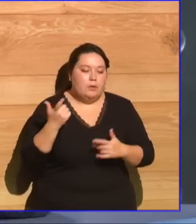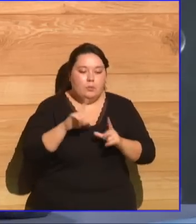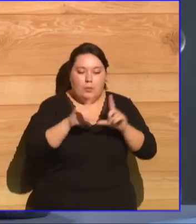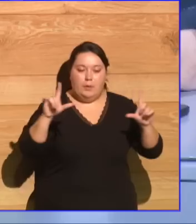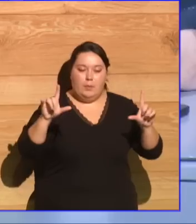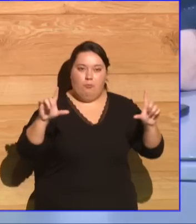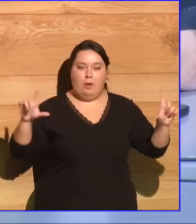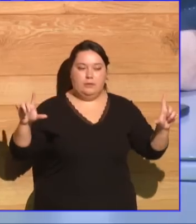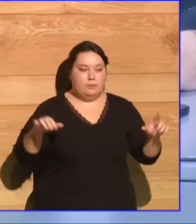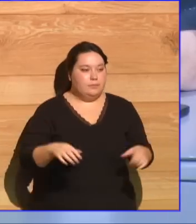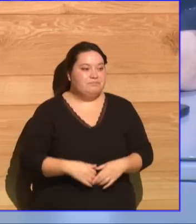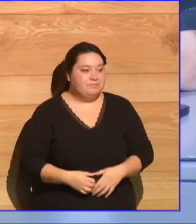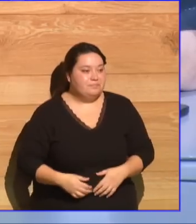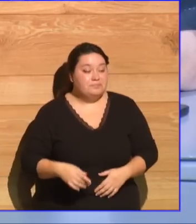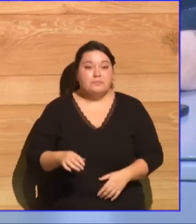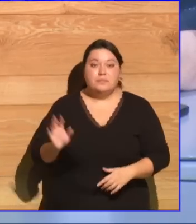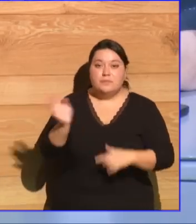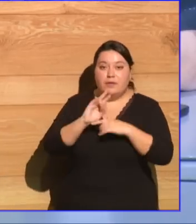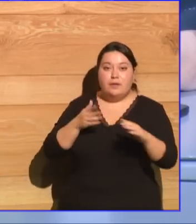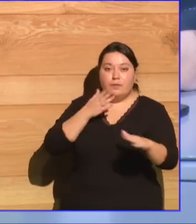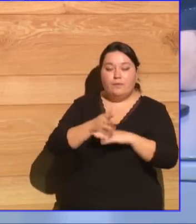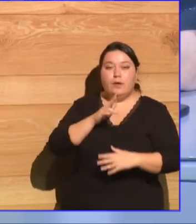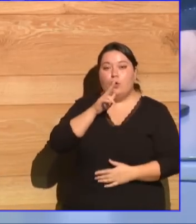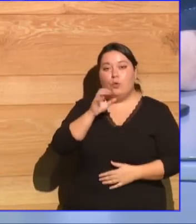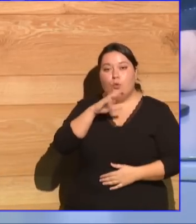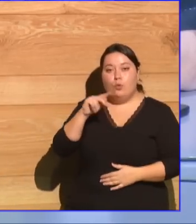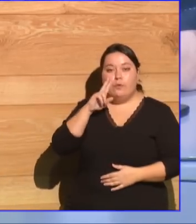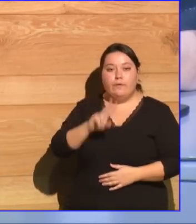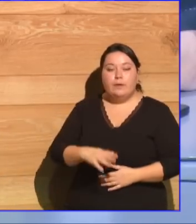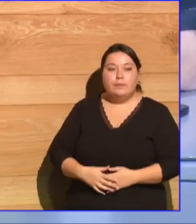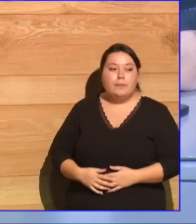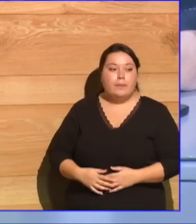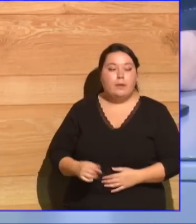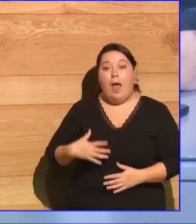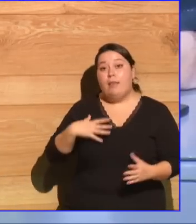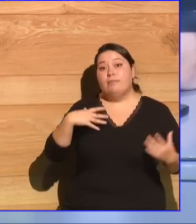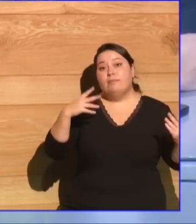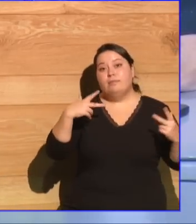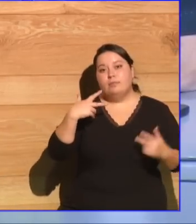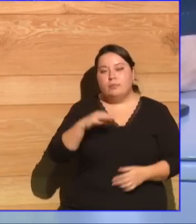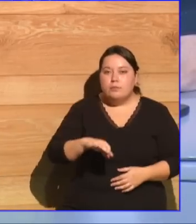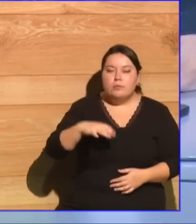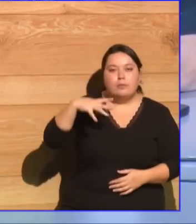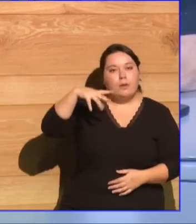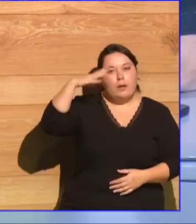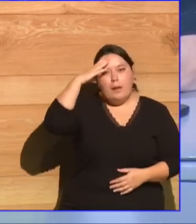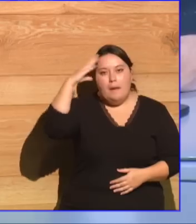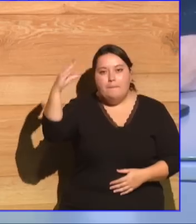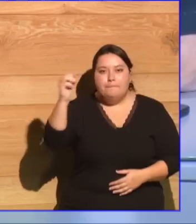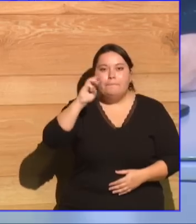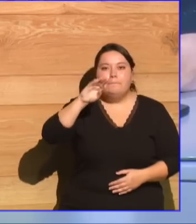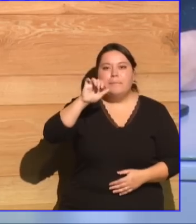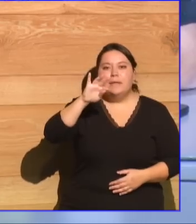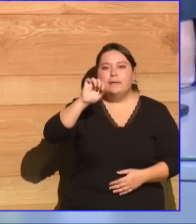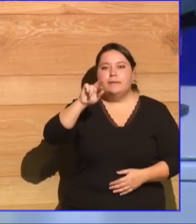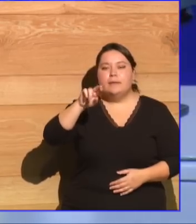anchita. Yo cuando fui a ver al cine Hook, dije al rato, digo, anda, pero si es Peter Pan. Ah, mira. Fíjate, no, a ti no te pillan. A mí no me